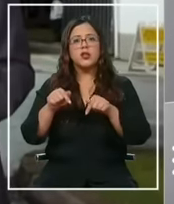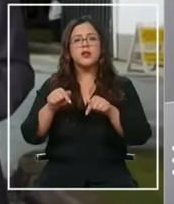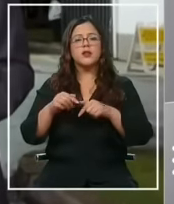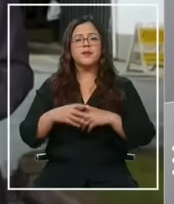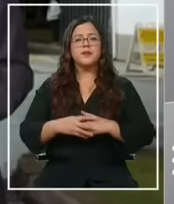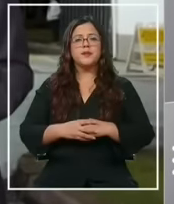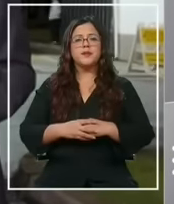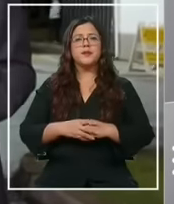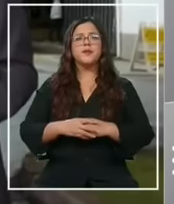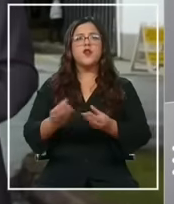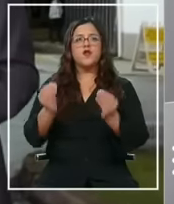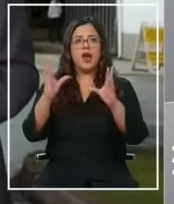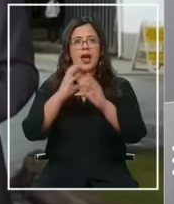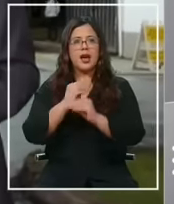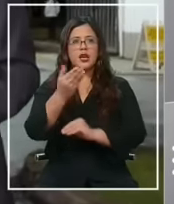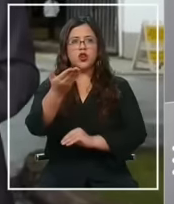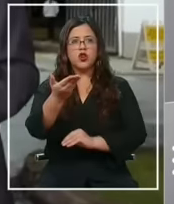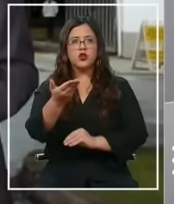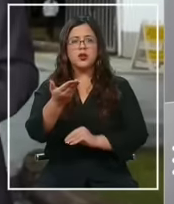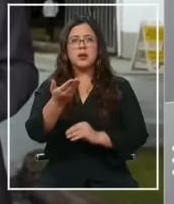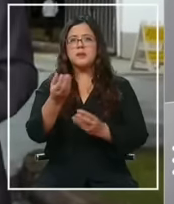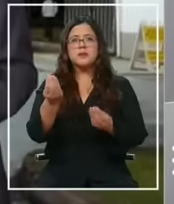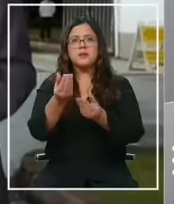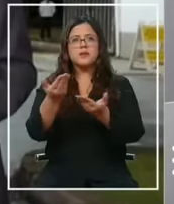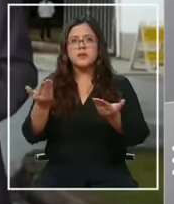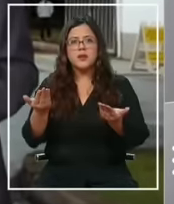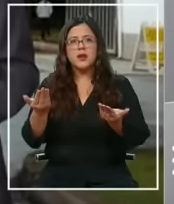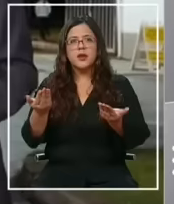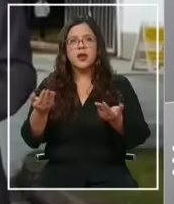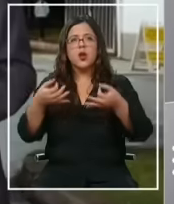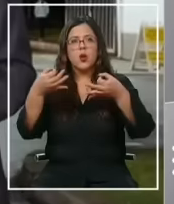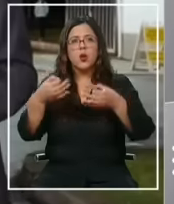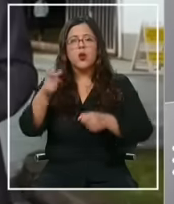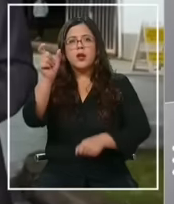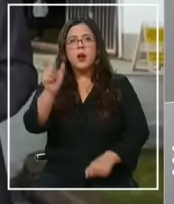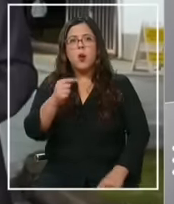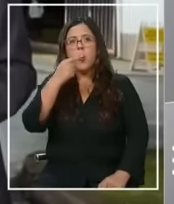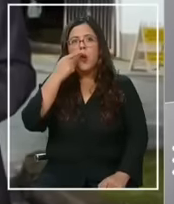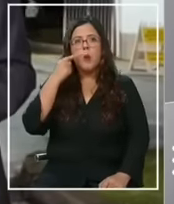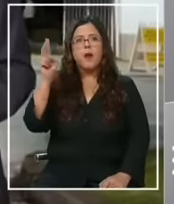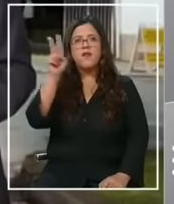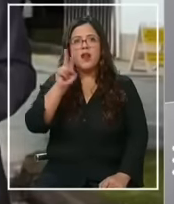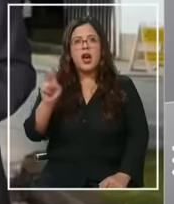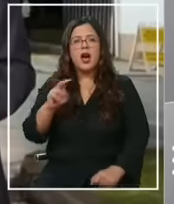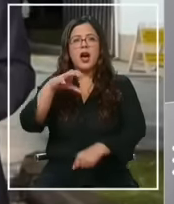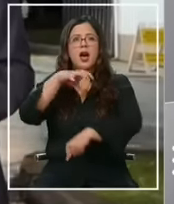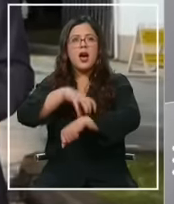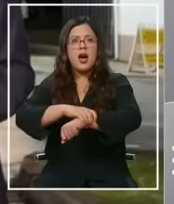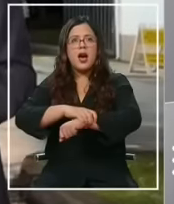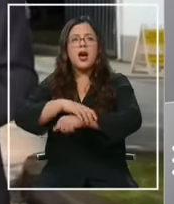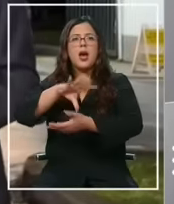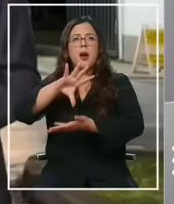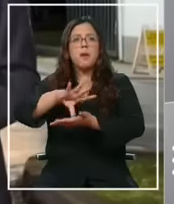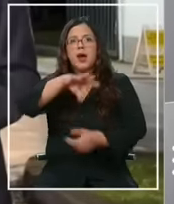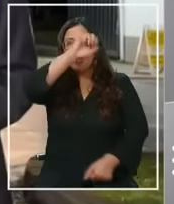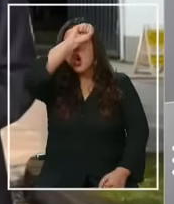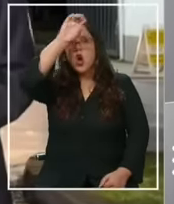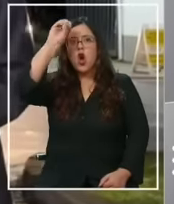minuto. Fernando, buenas noches. ¿Qué sabemos de este ciudadano venezolano que está detenido allá en Colombia?